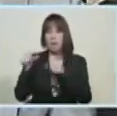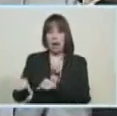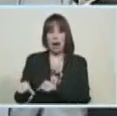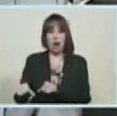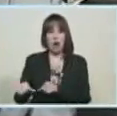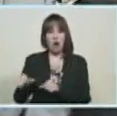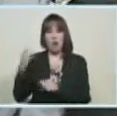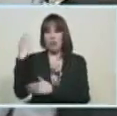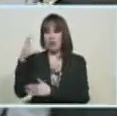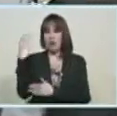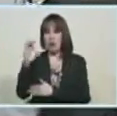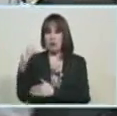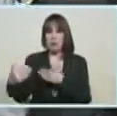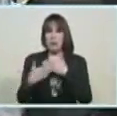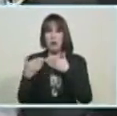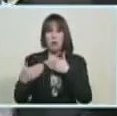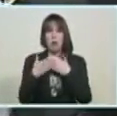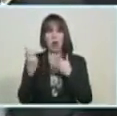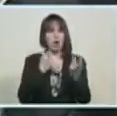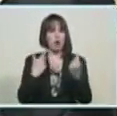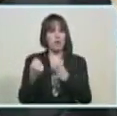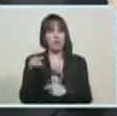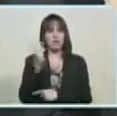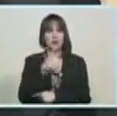para dañar la economía del país.